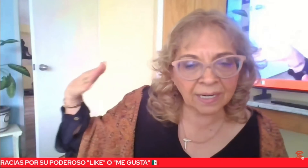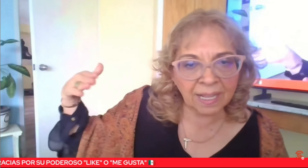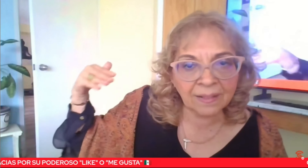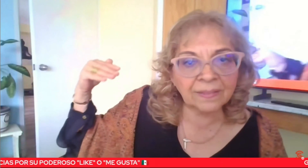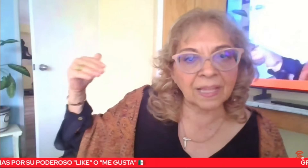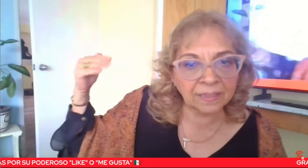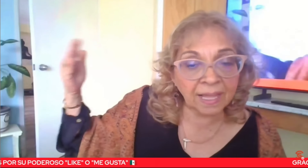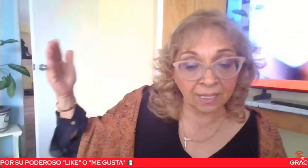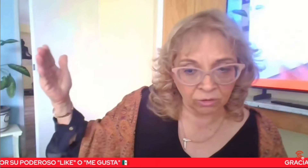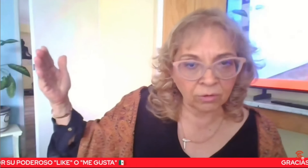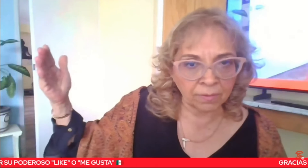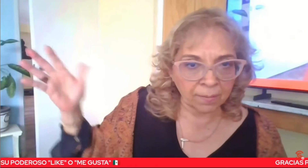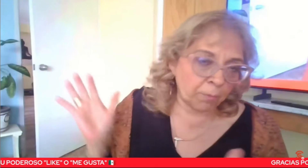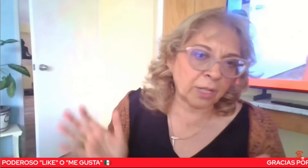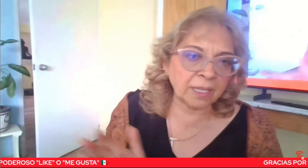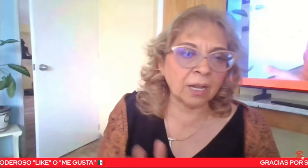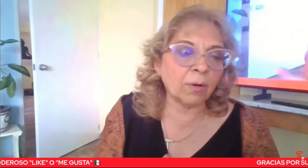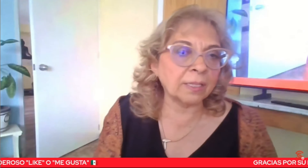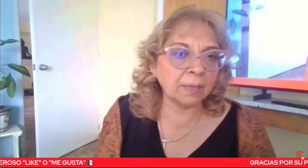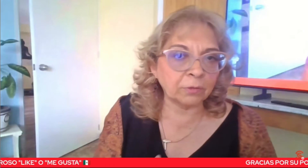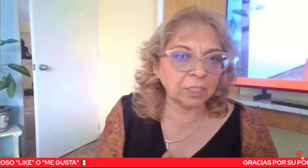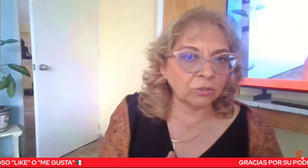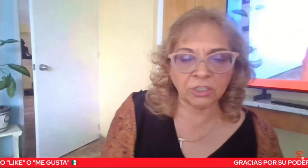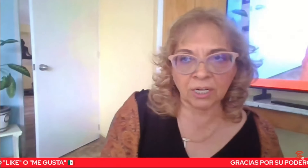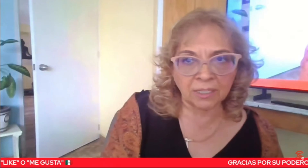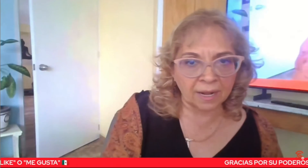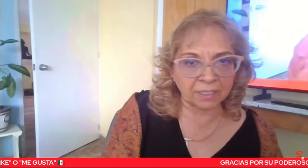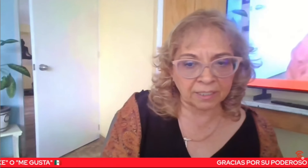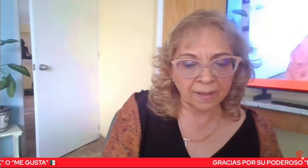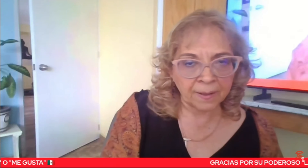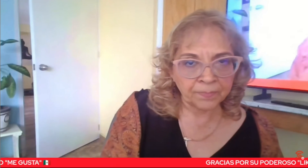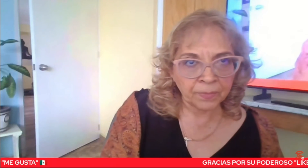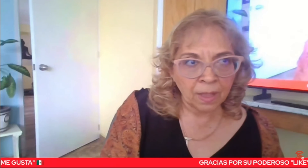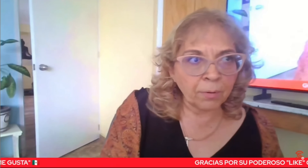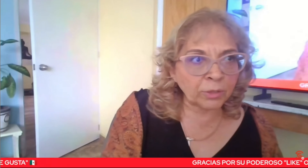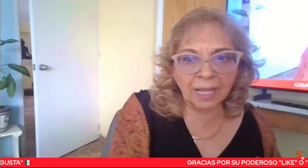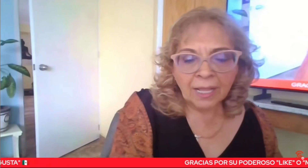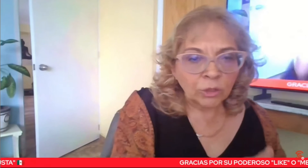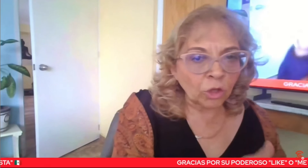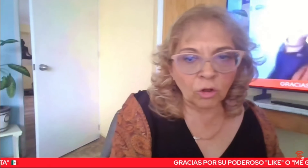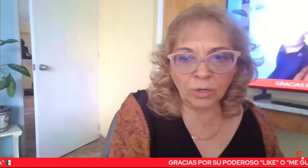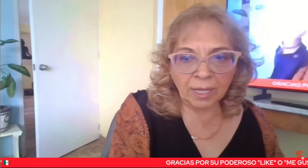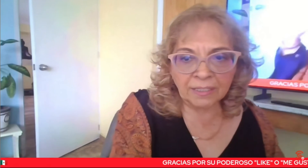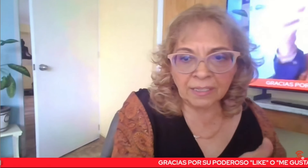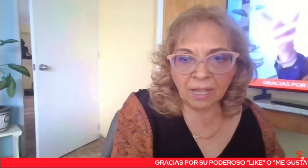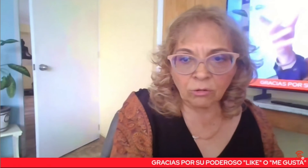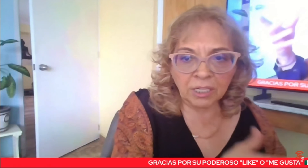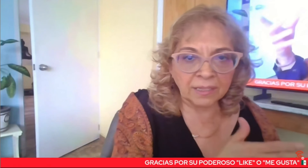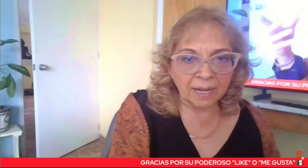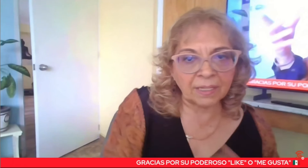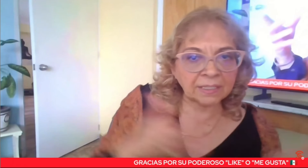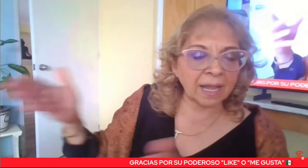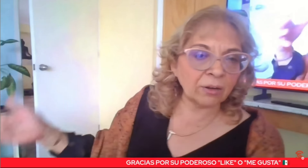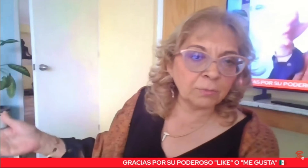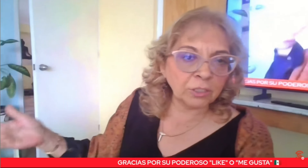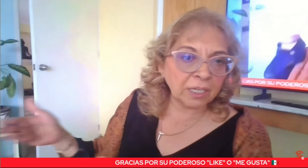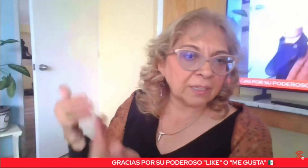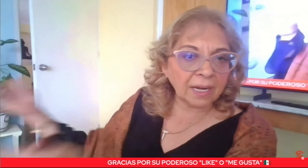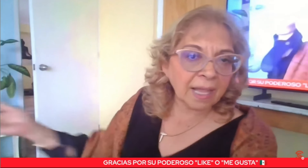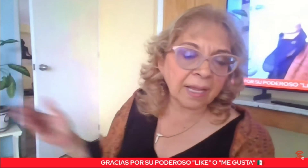están intentando, o porque tiene 40% del share Televisa. ¿Por qué todo lo que se traduce Televisa a los